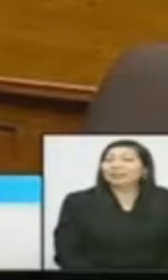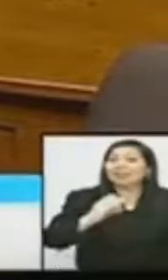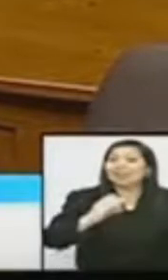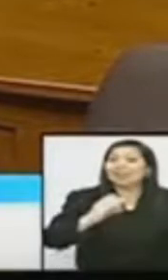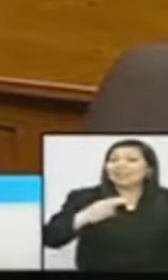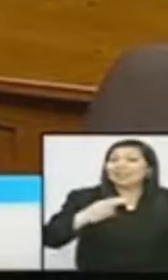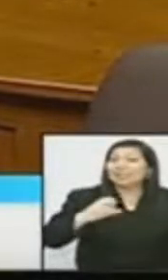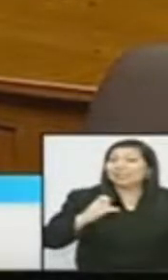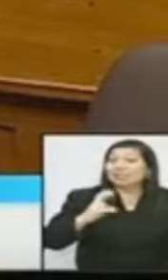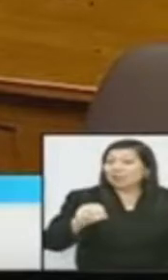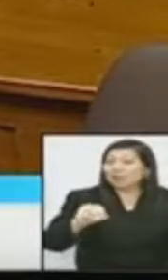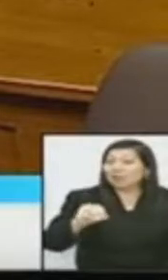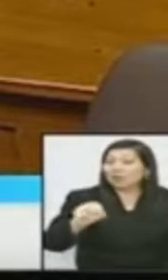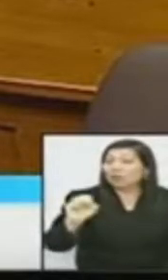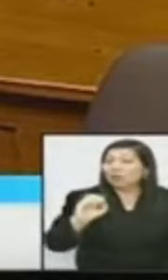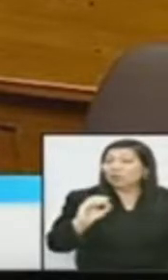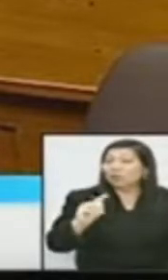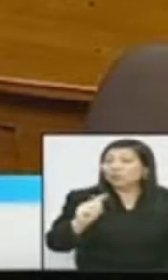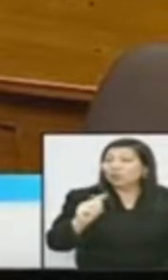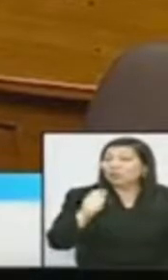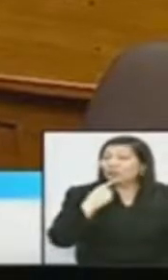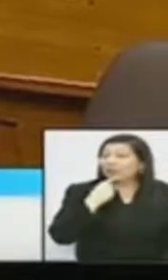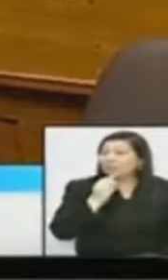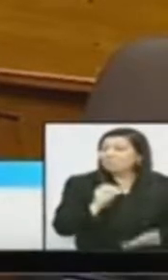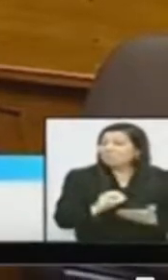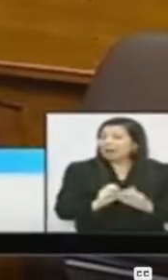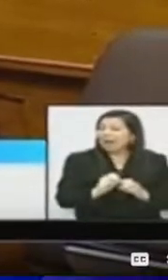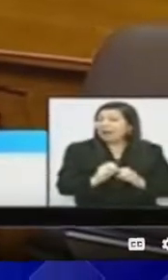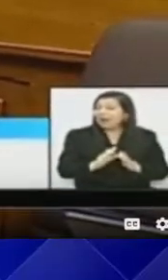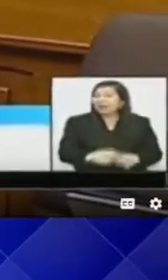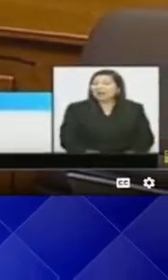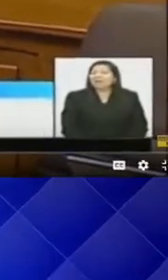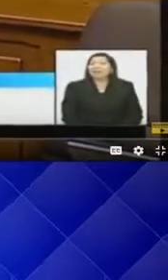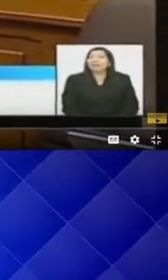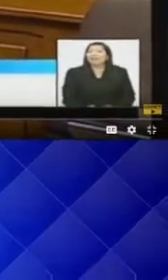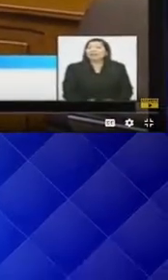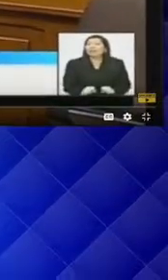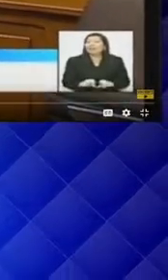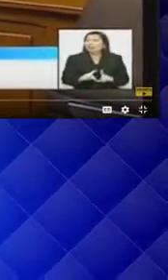vas a hacer los cambios en el país